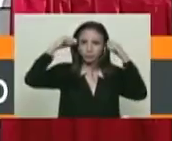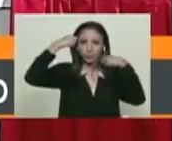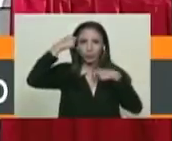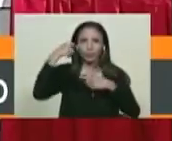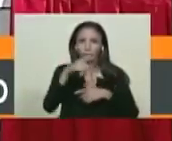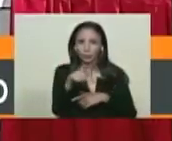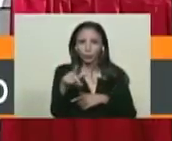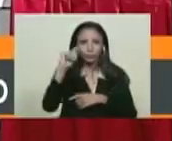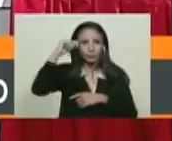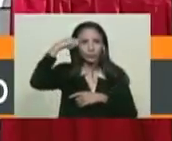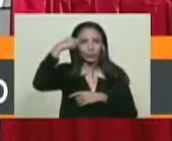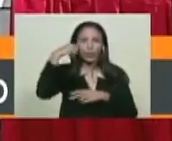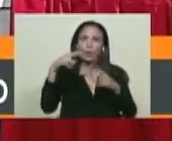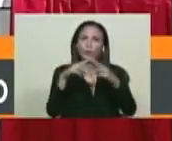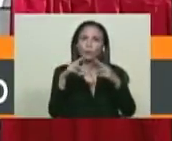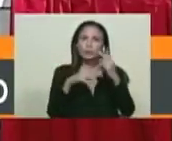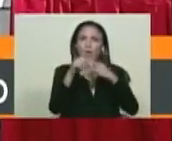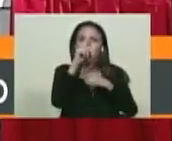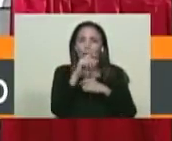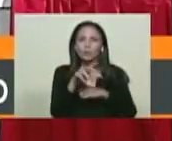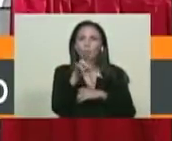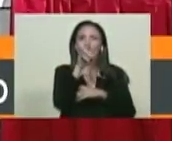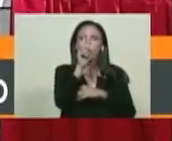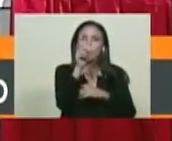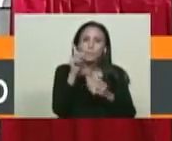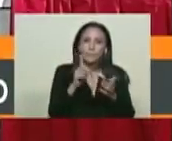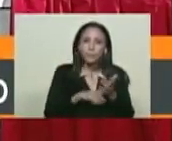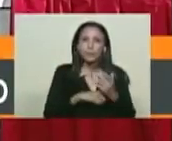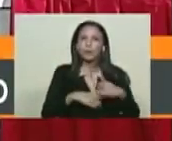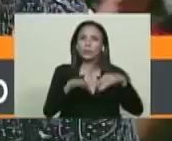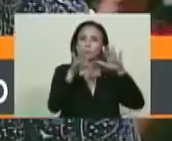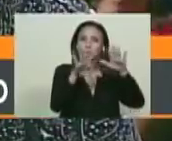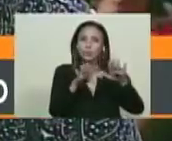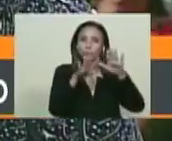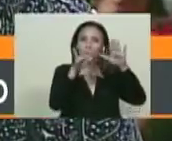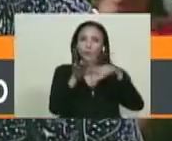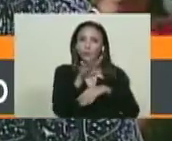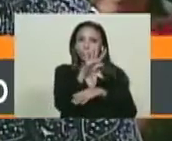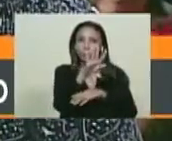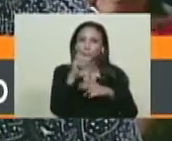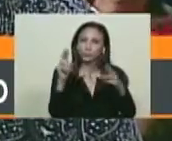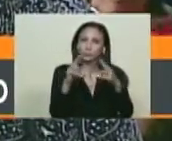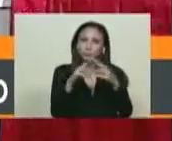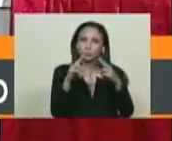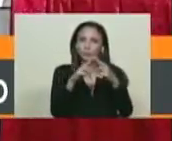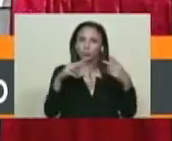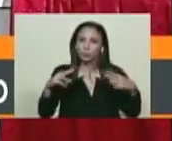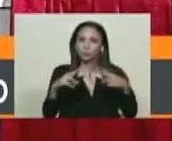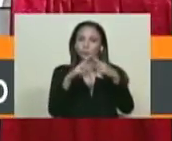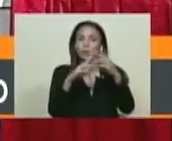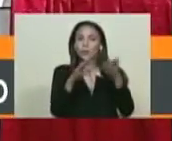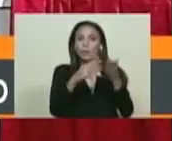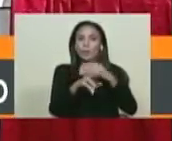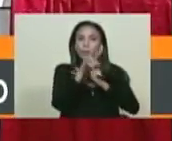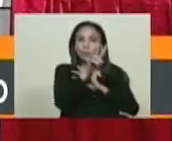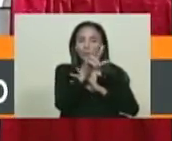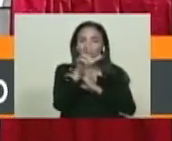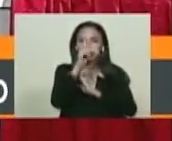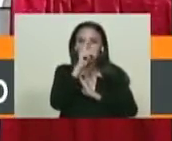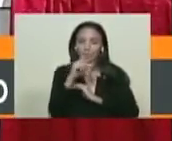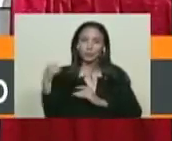¿Te acuerdas, Iris? Nos conocimos en el año 94, 1994, hace 23 años.